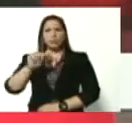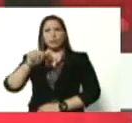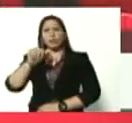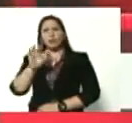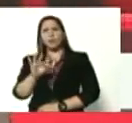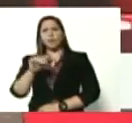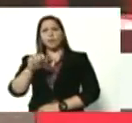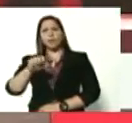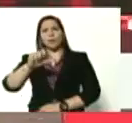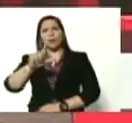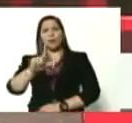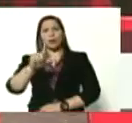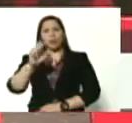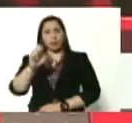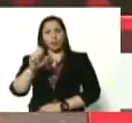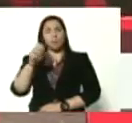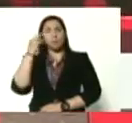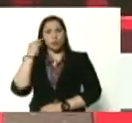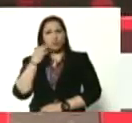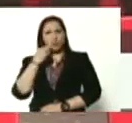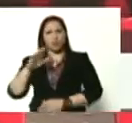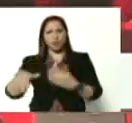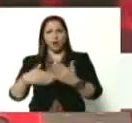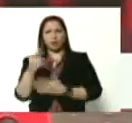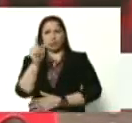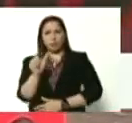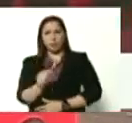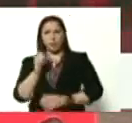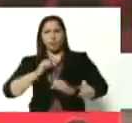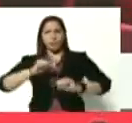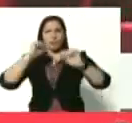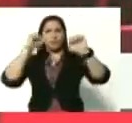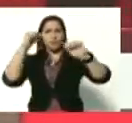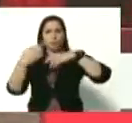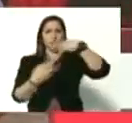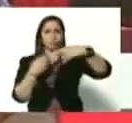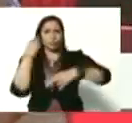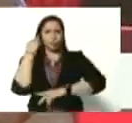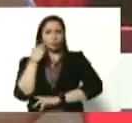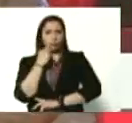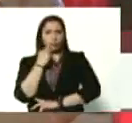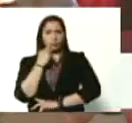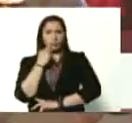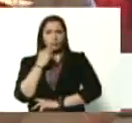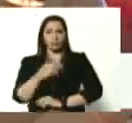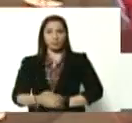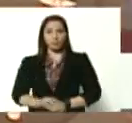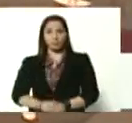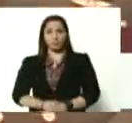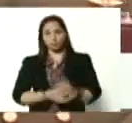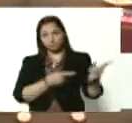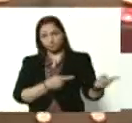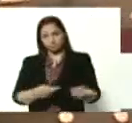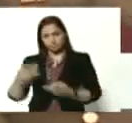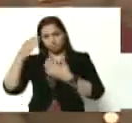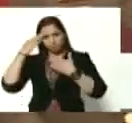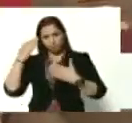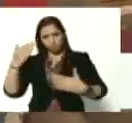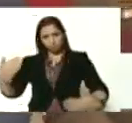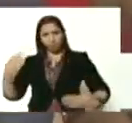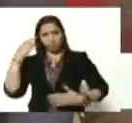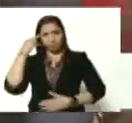bolivariano hasta la médula viva la revolución bolivariana reciban un saludo revolucionario